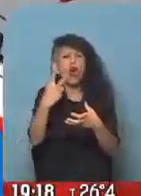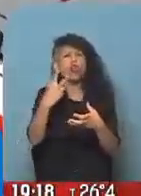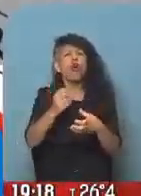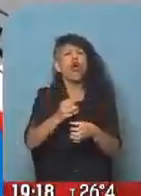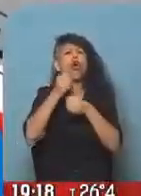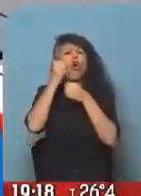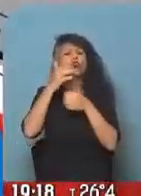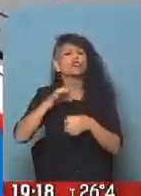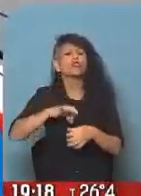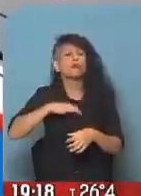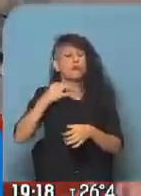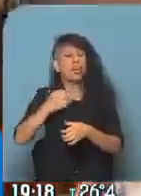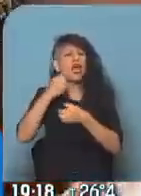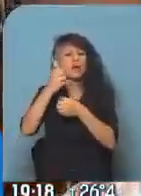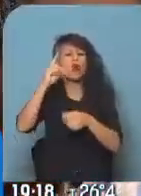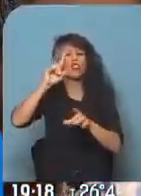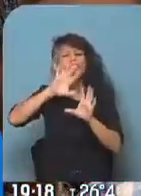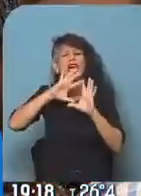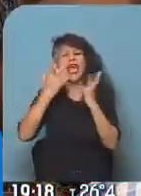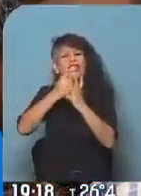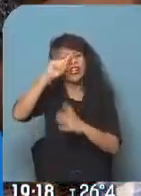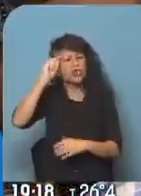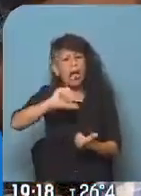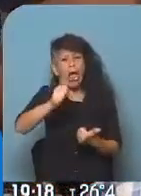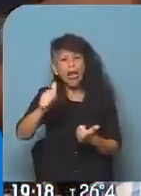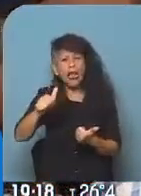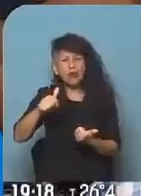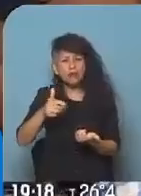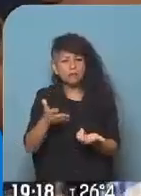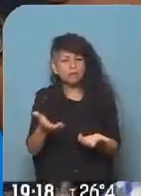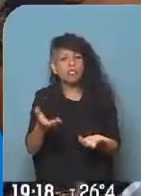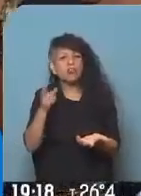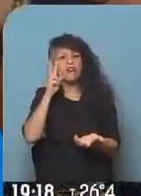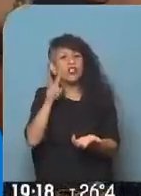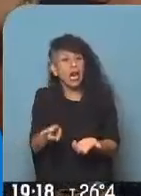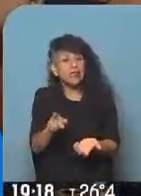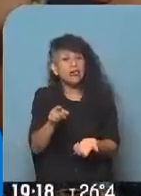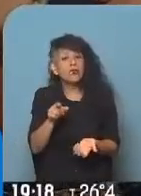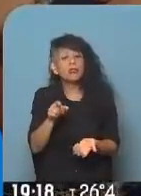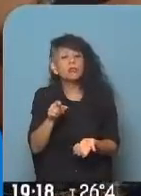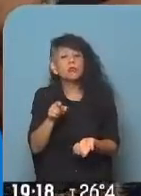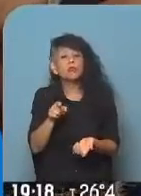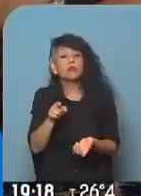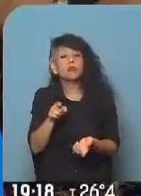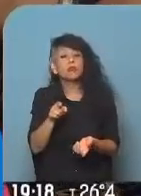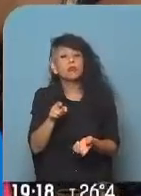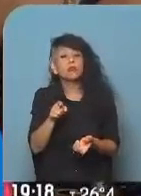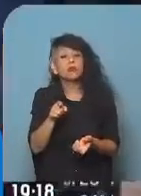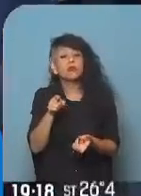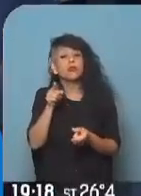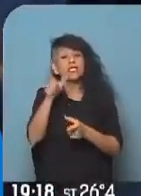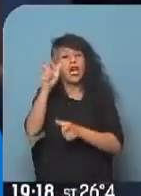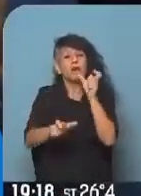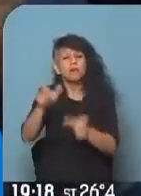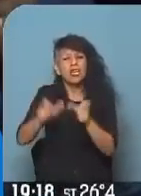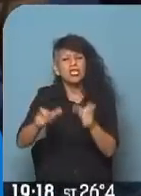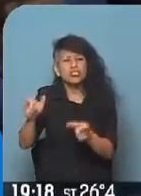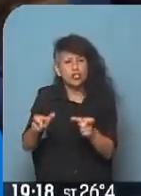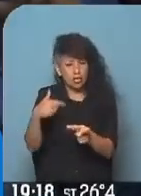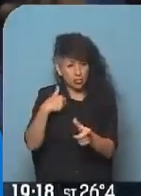hoy somos los responsables de hacerle daño Independiente. Pero vos fijate el ataque de esa gente que tiene el nombre,